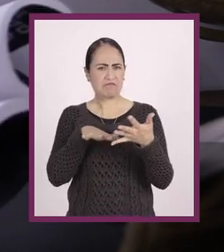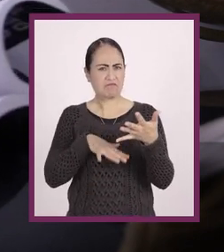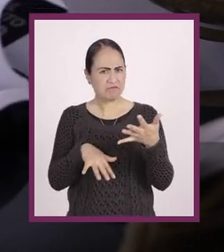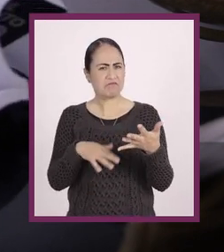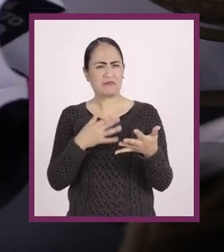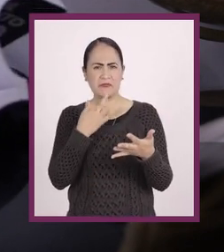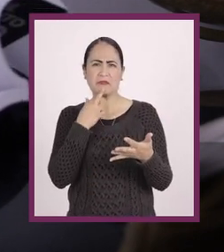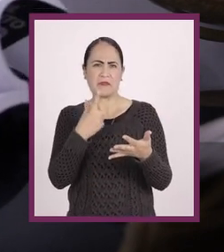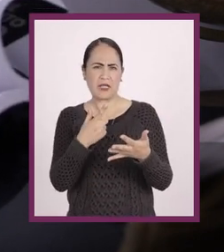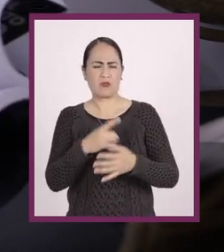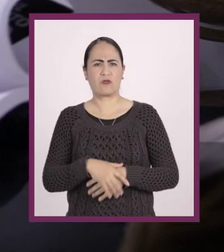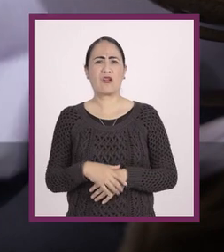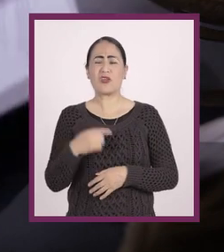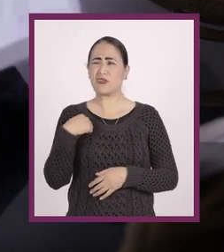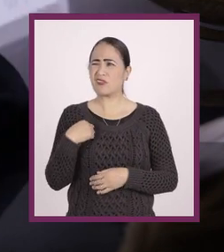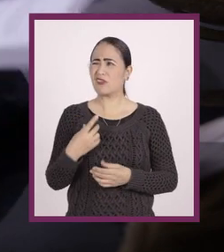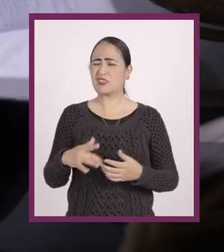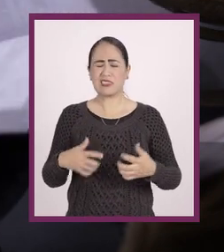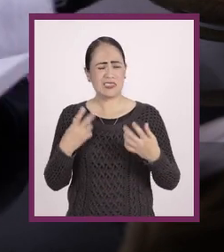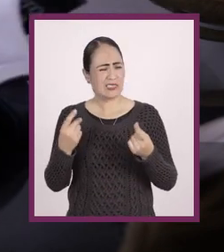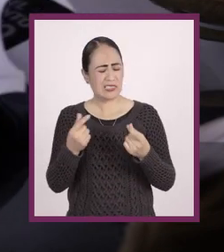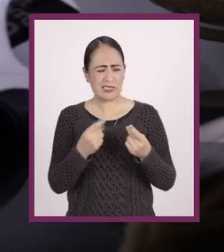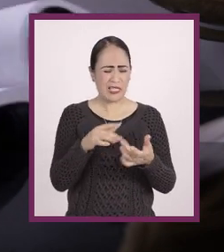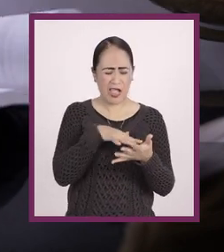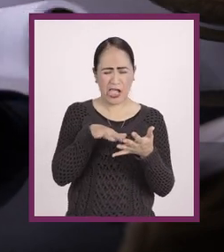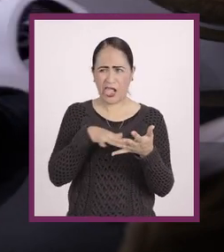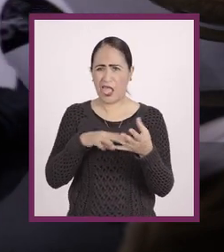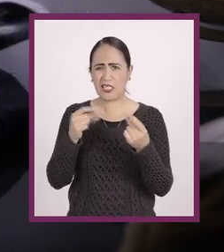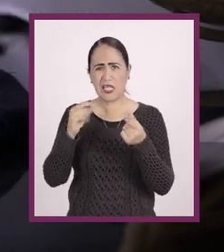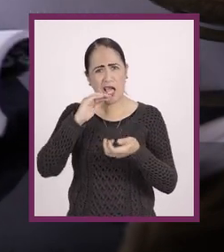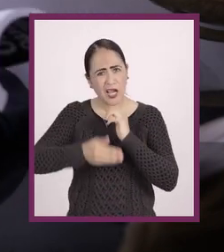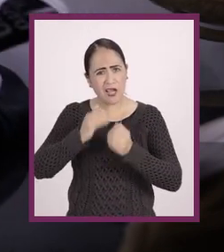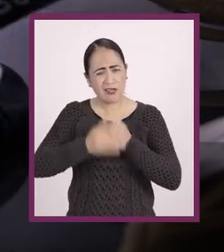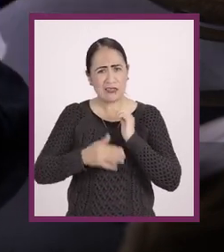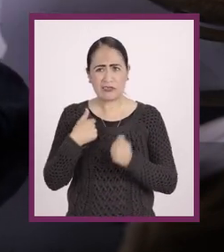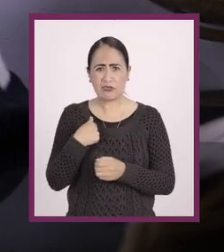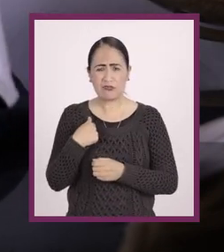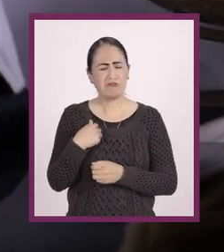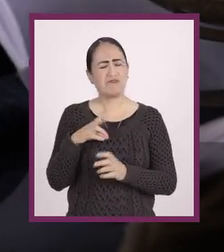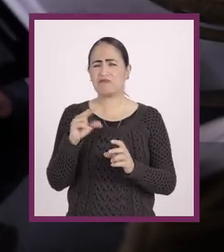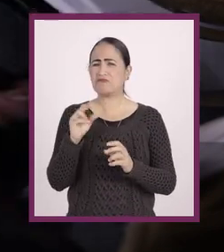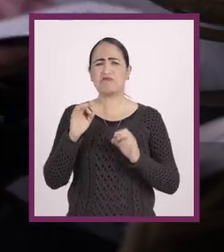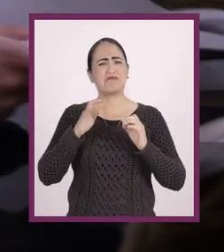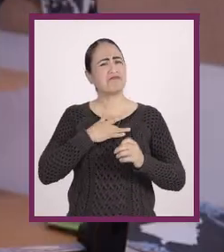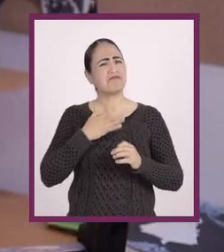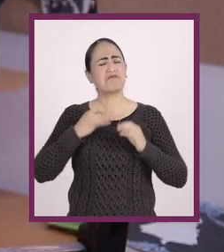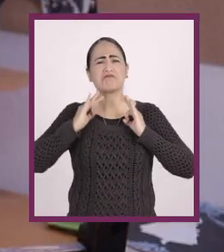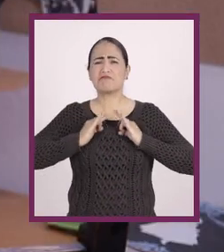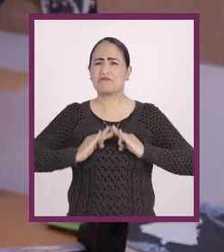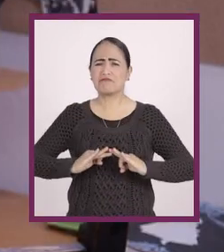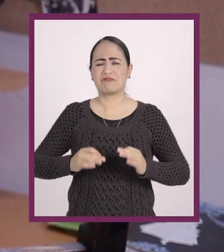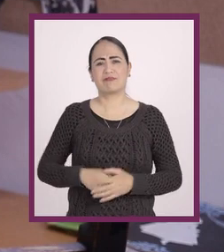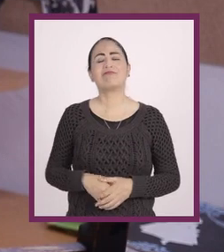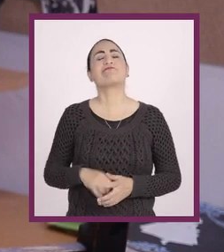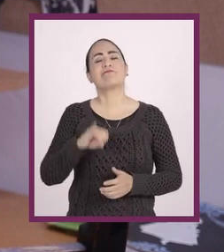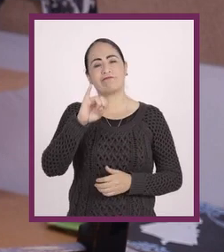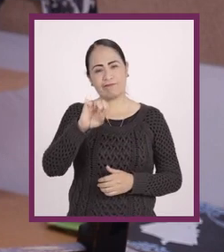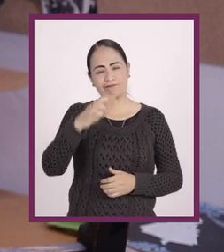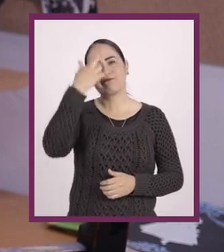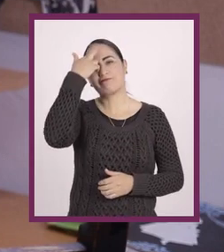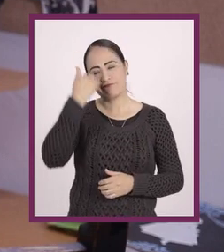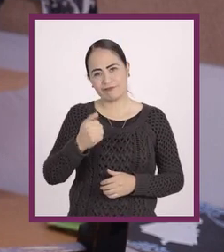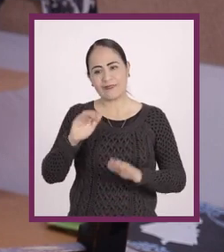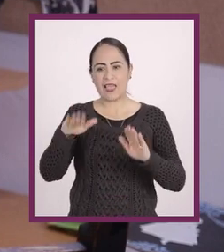eso hace que trabajemos mejor de hecho no estoy comprobando ya no me siento desesperado por acabar la lectura entiendo